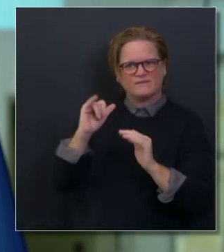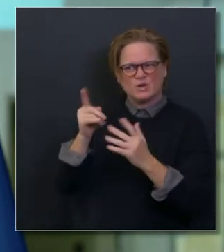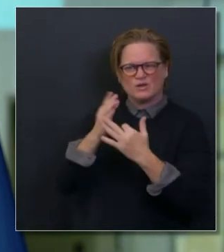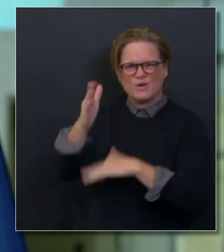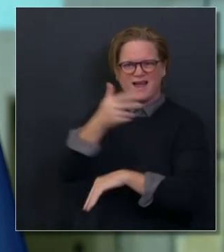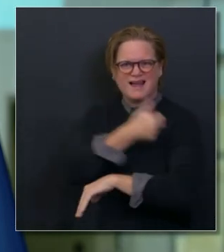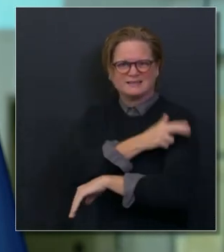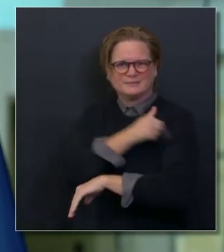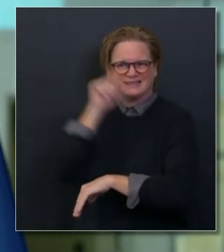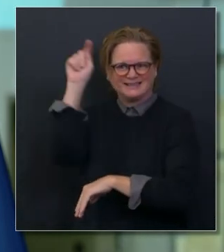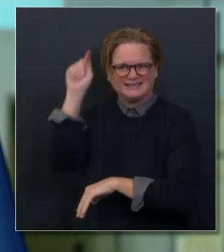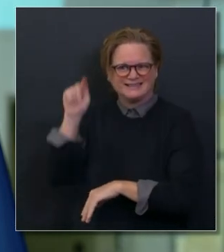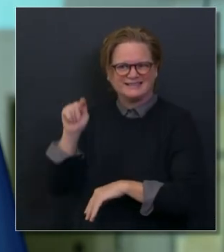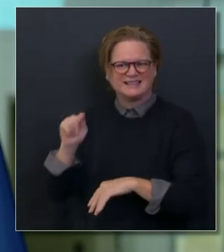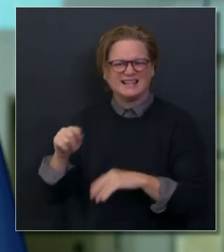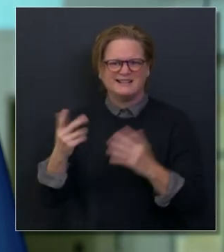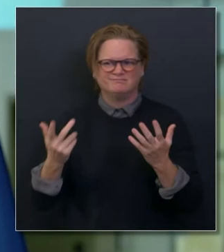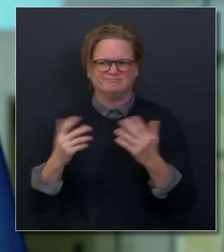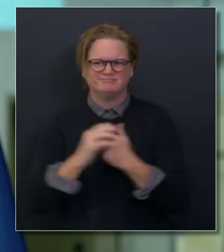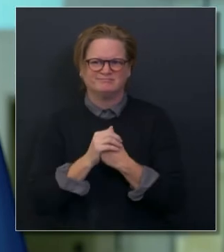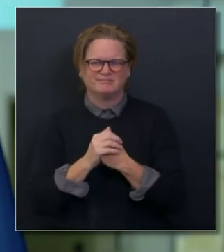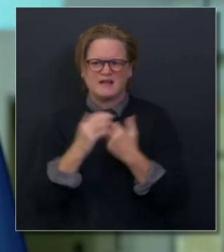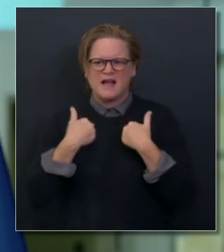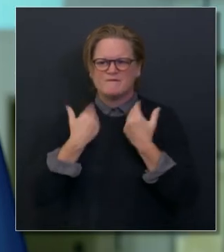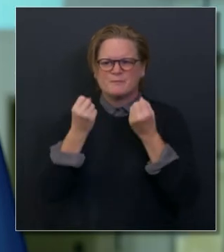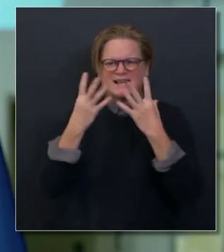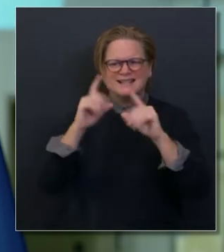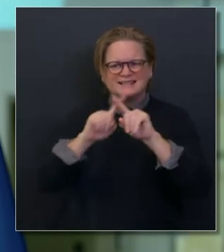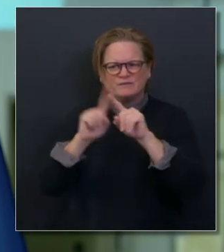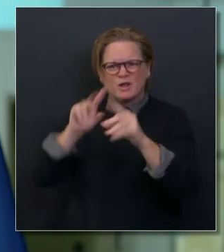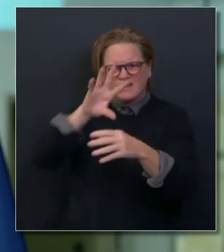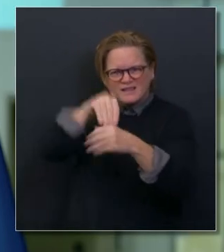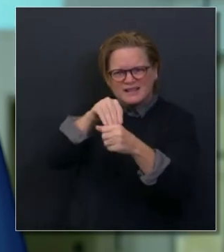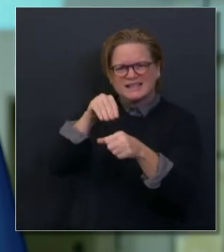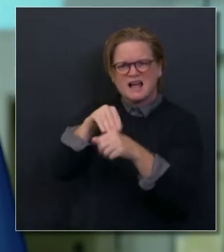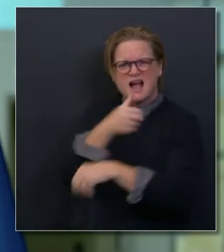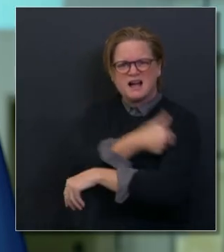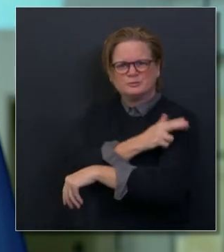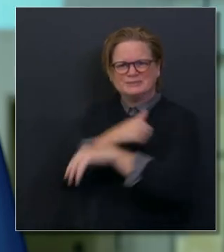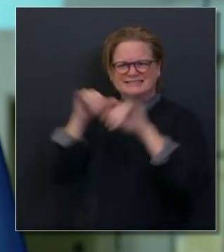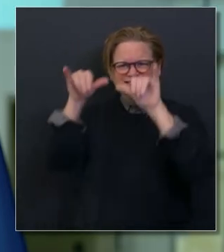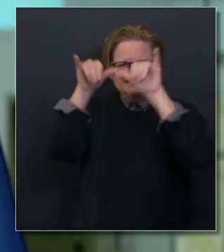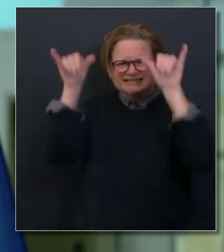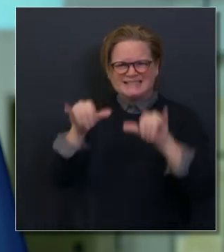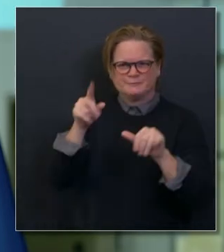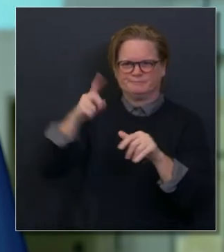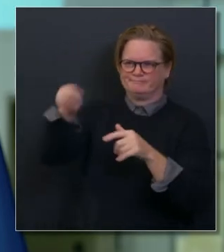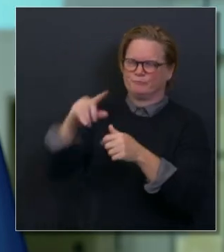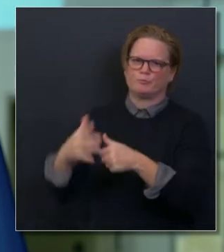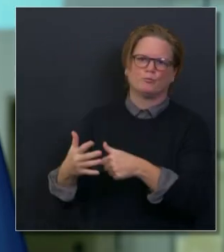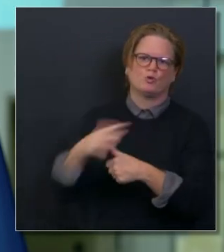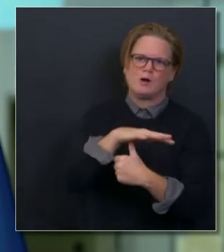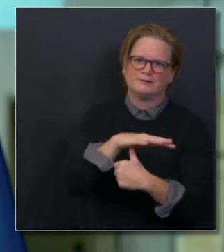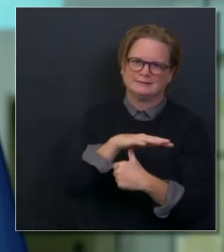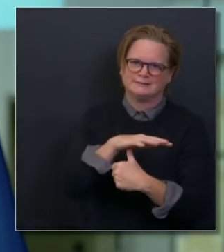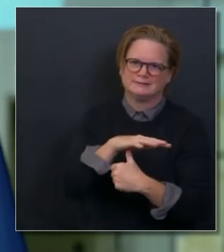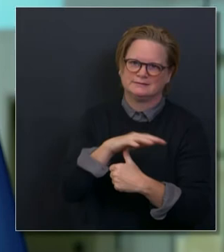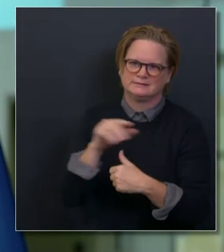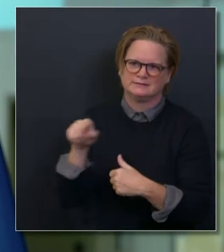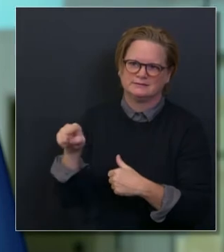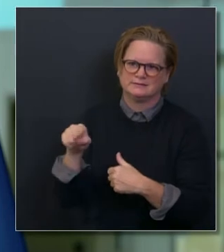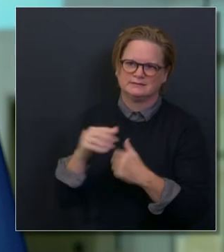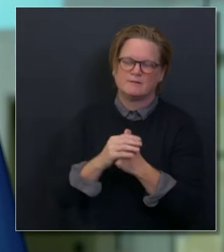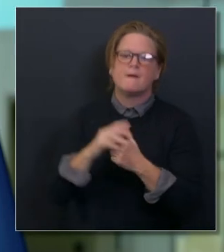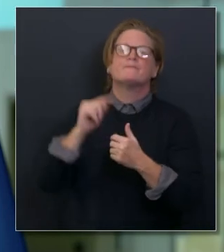doctor en cuidados intensivos, estaría también un trabajador de protección del